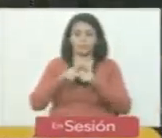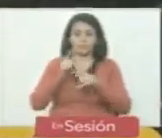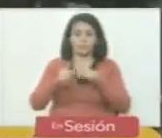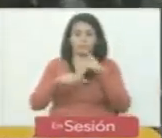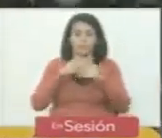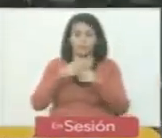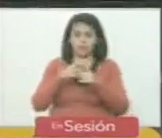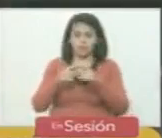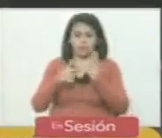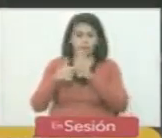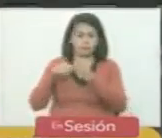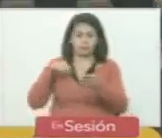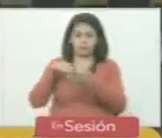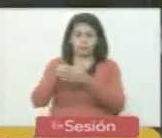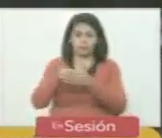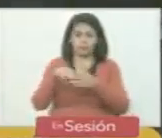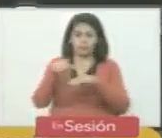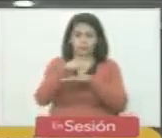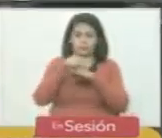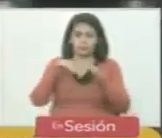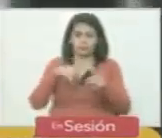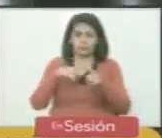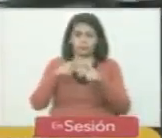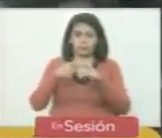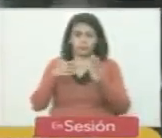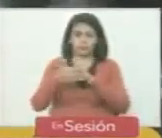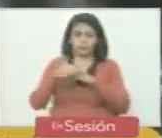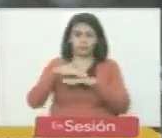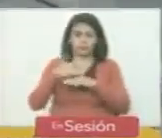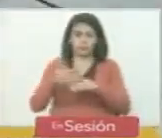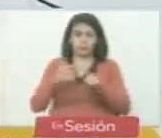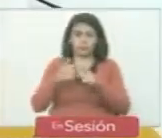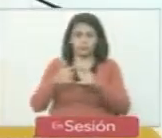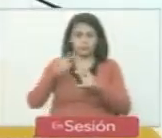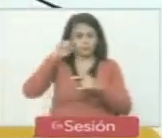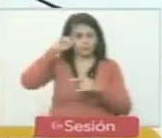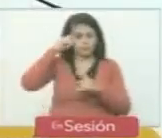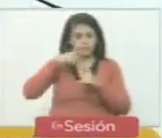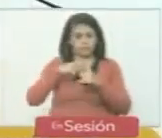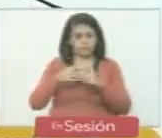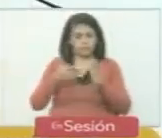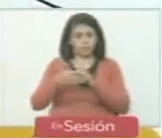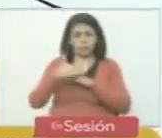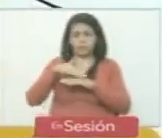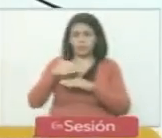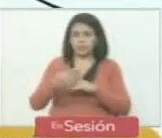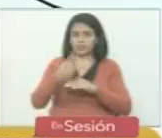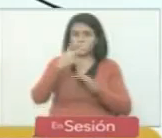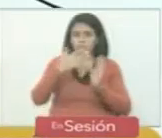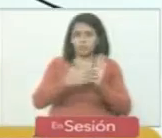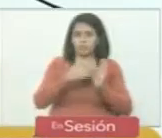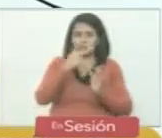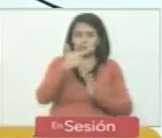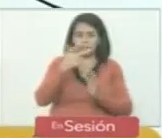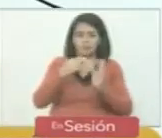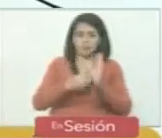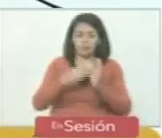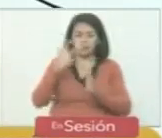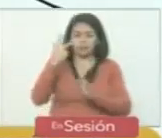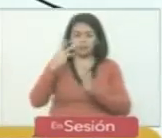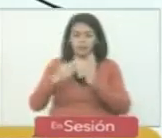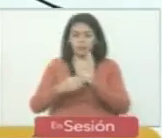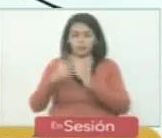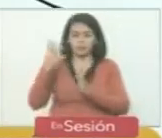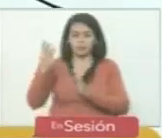Estado, intentonas golpistas. Me recuerdo 2002, 2003, 2004,